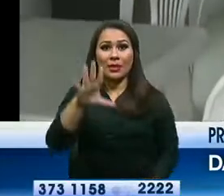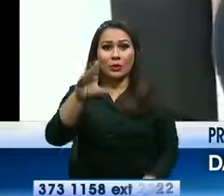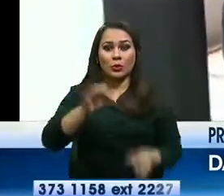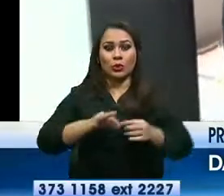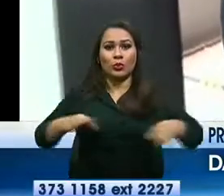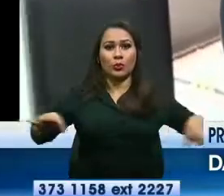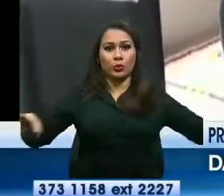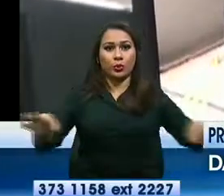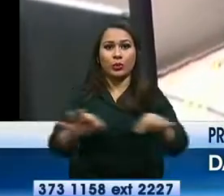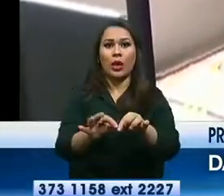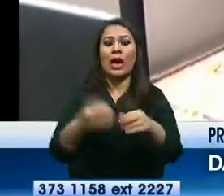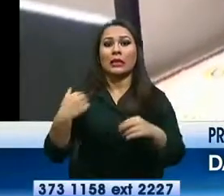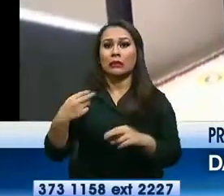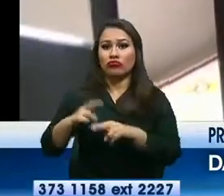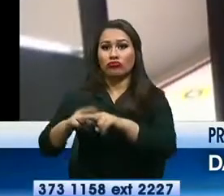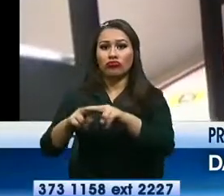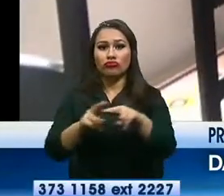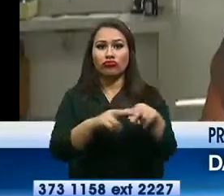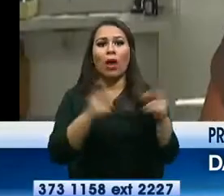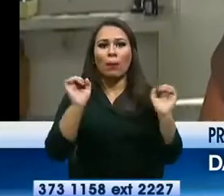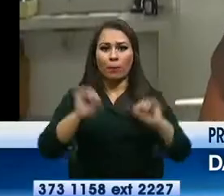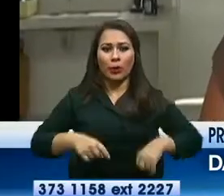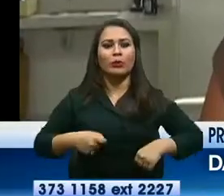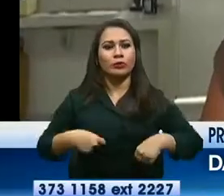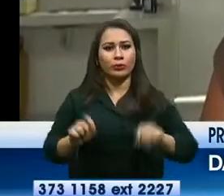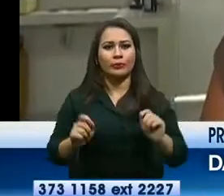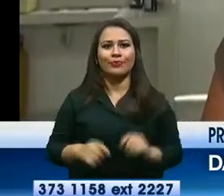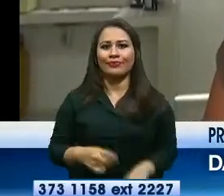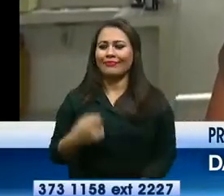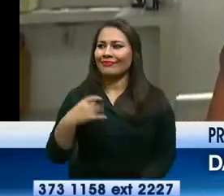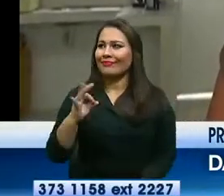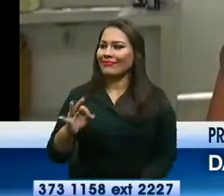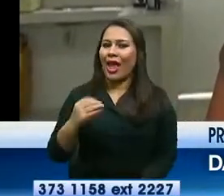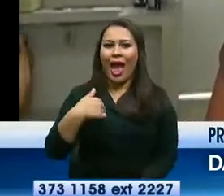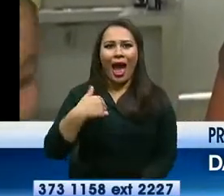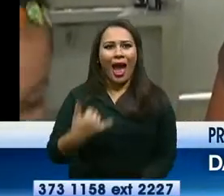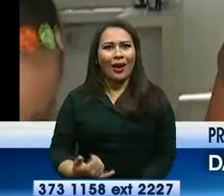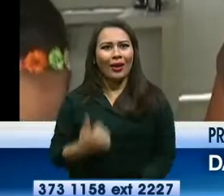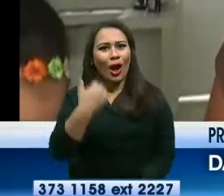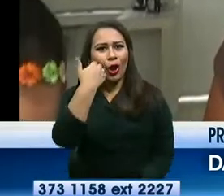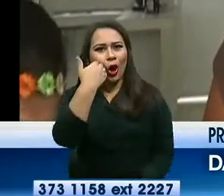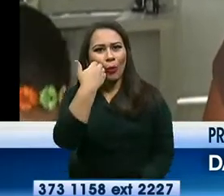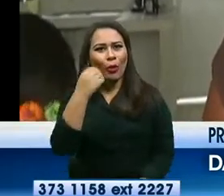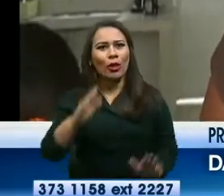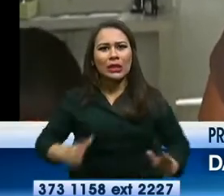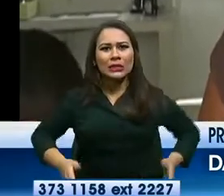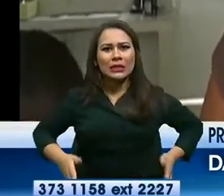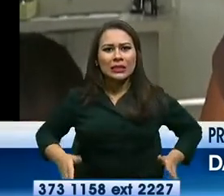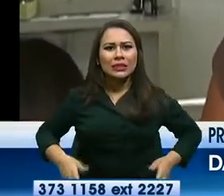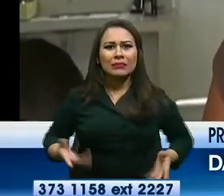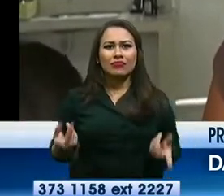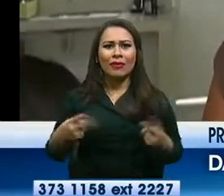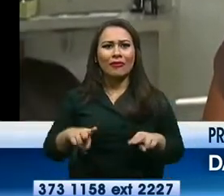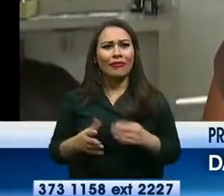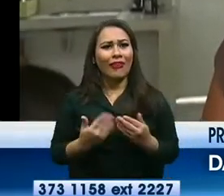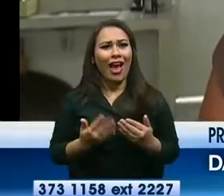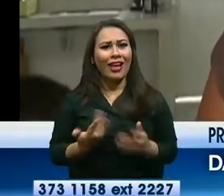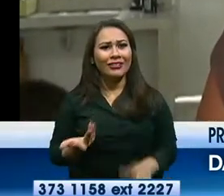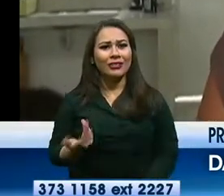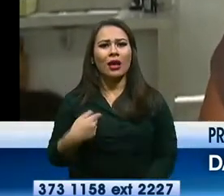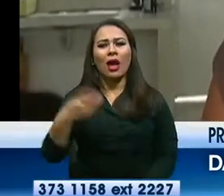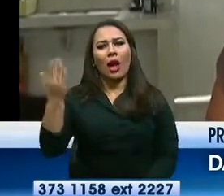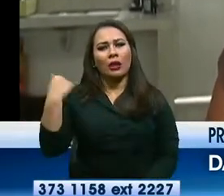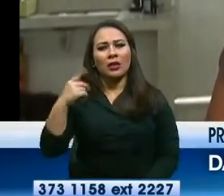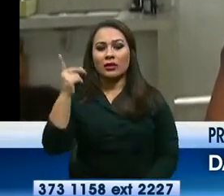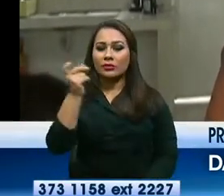cuadrados, amobladas y listas para ser utilizadas. Estar en un ambiente más cómodo para él, incluso. Ya no pasar